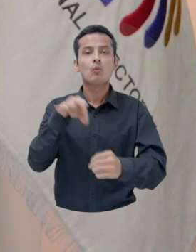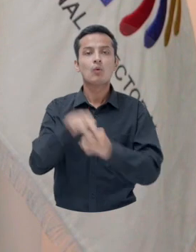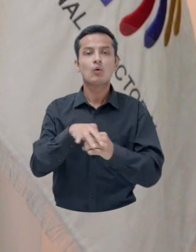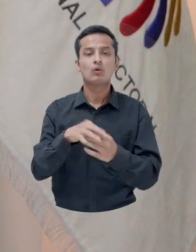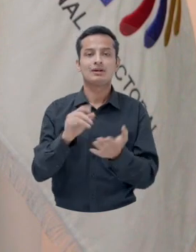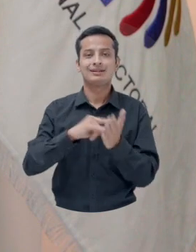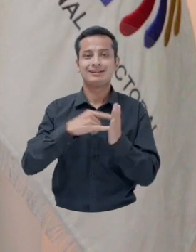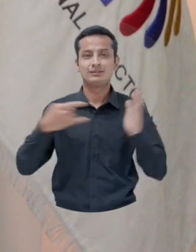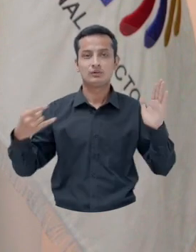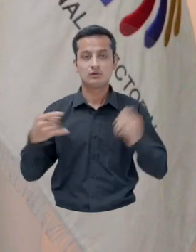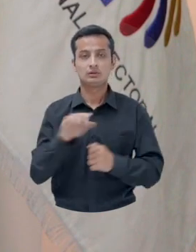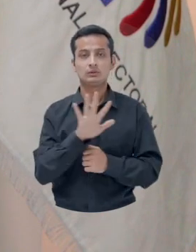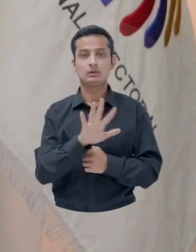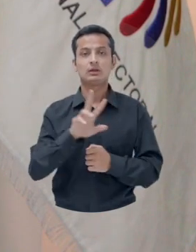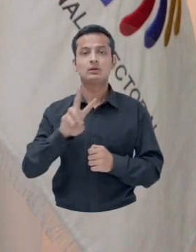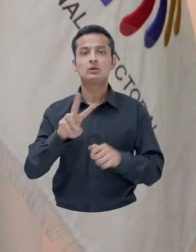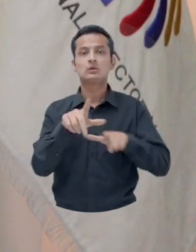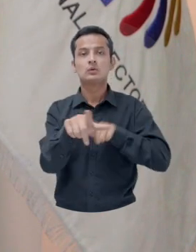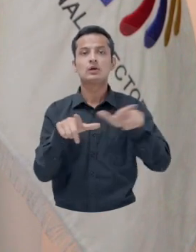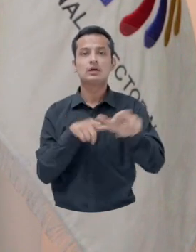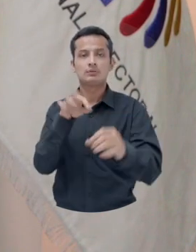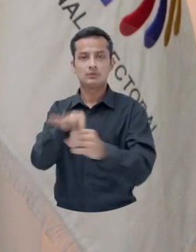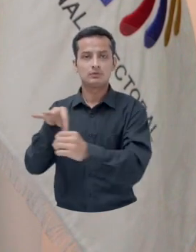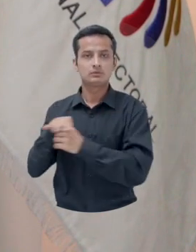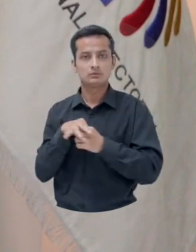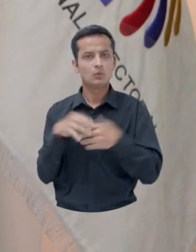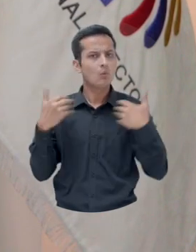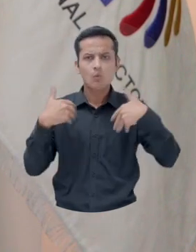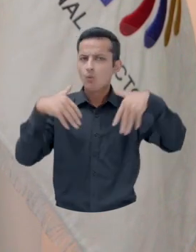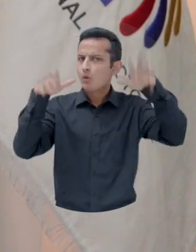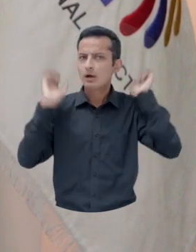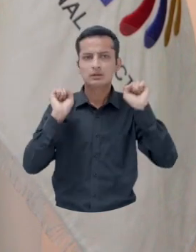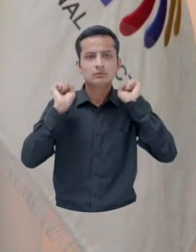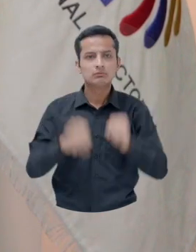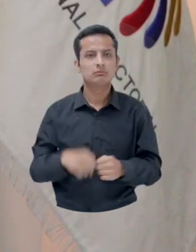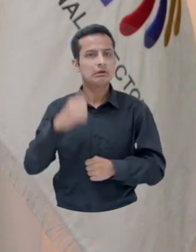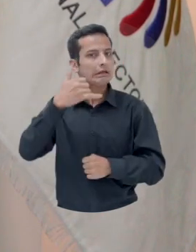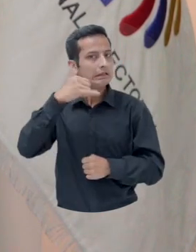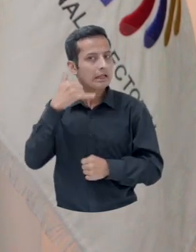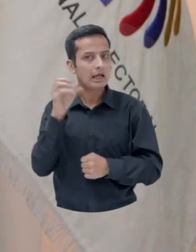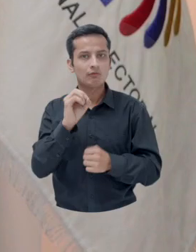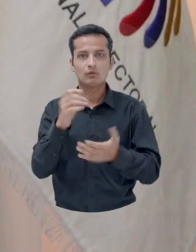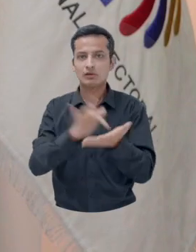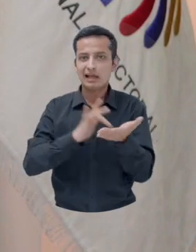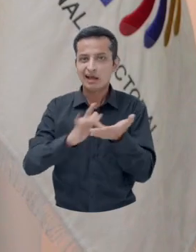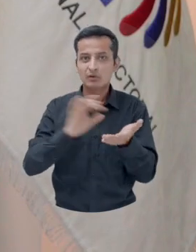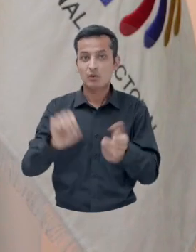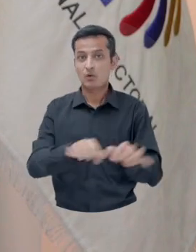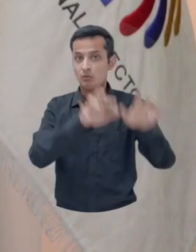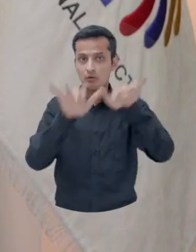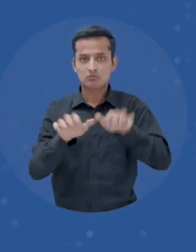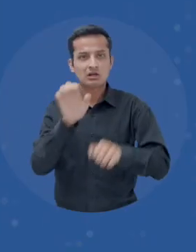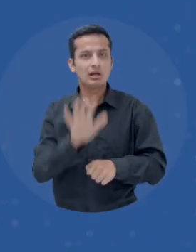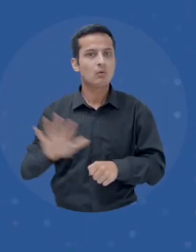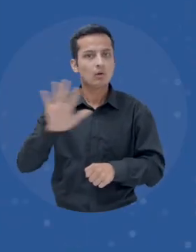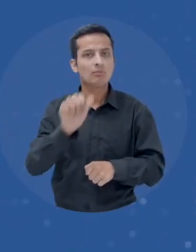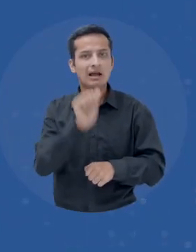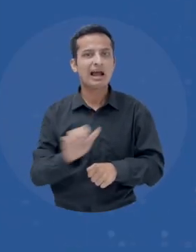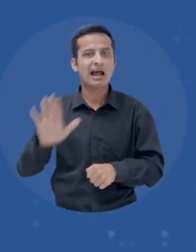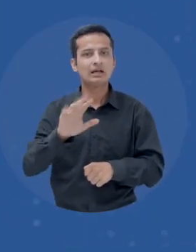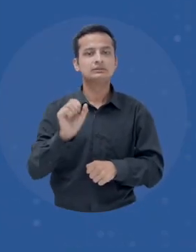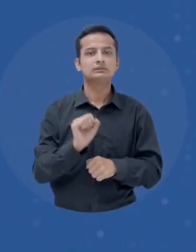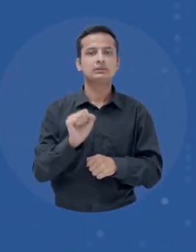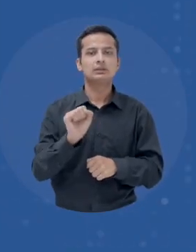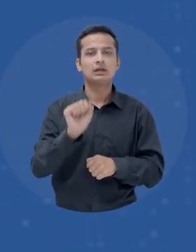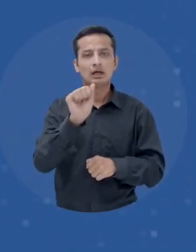modalidad de voto telemático en 52 zonas electorales, utilizando cualquier equipo o dispositivo móvil con internet. En